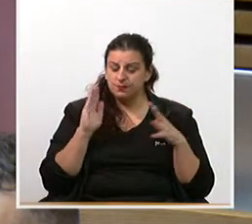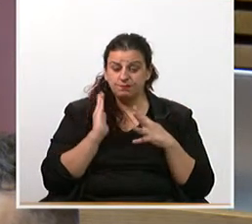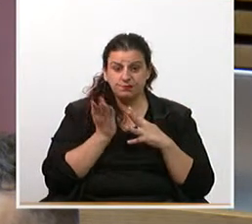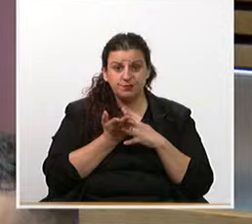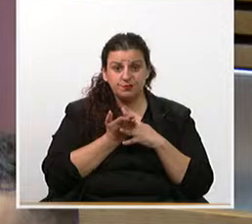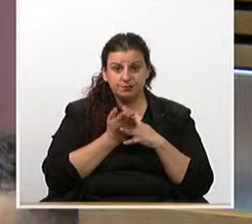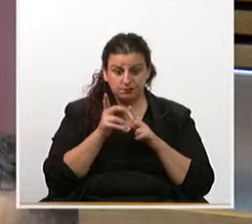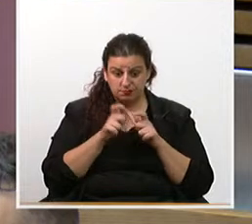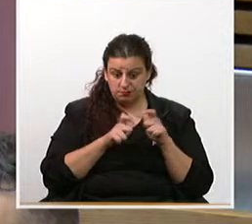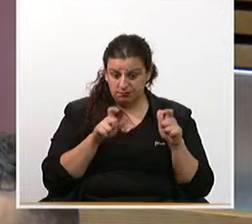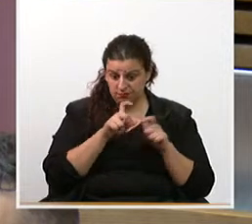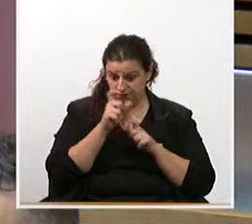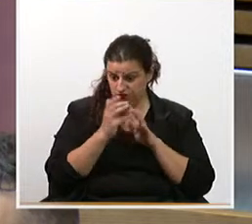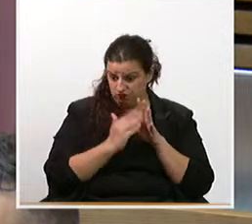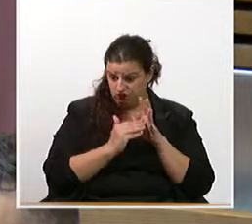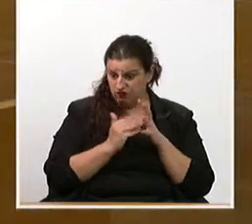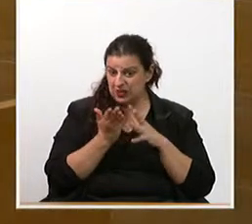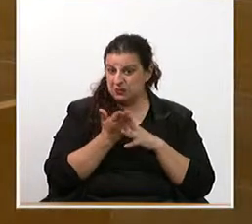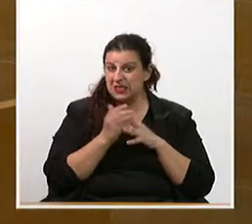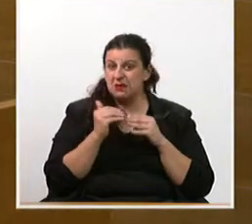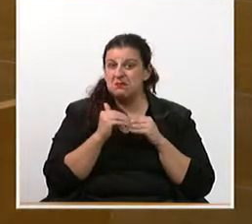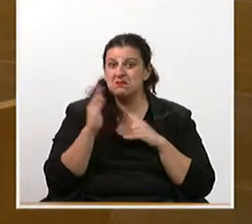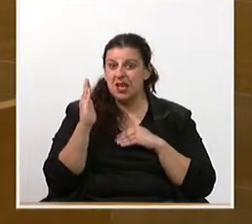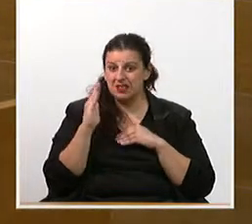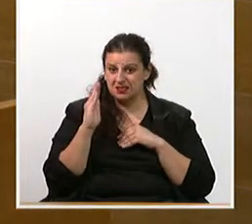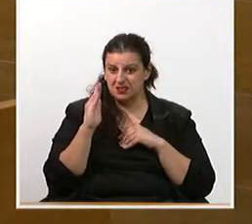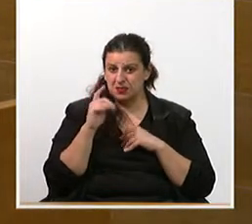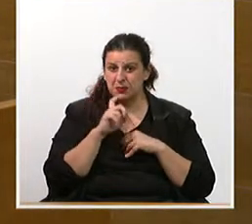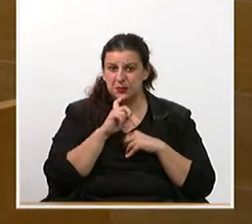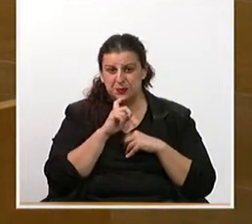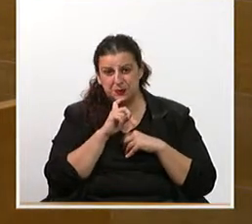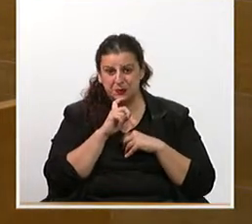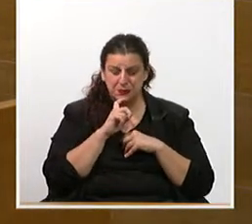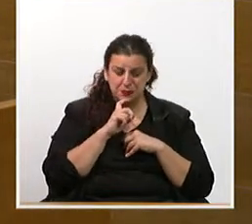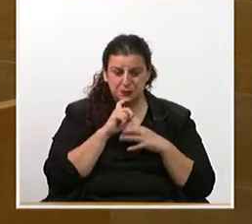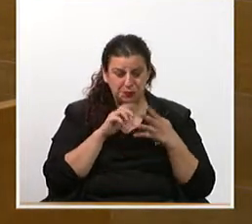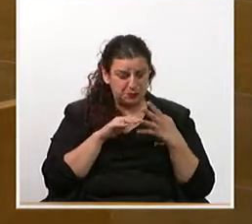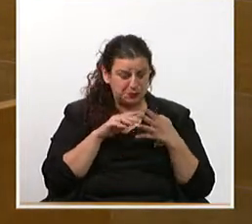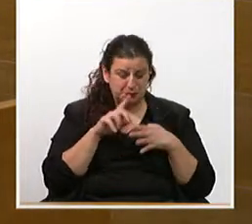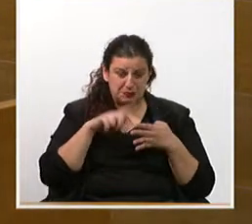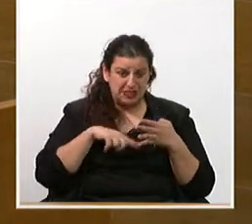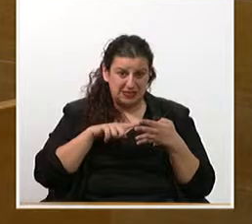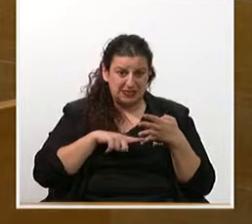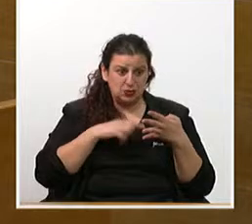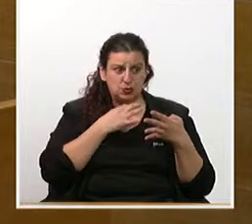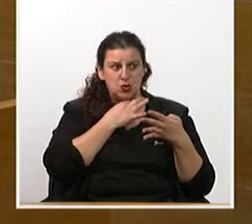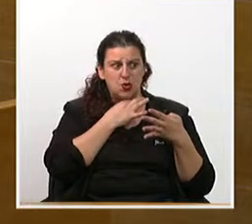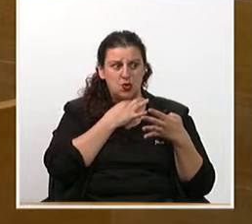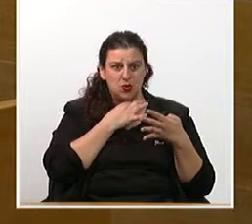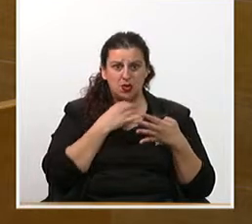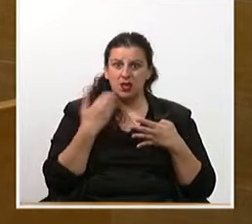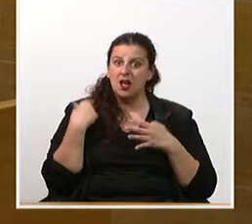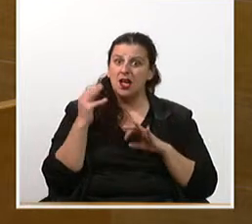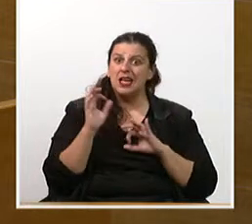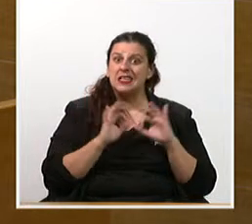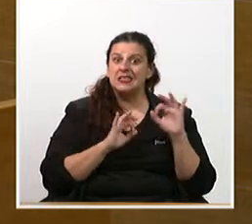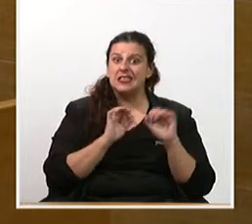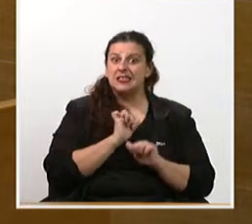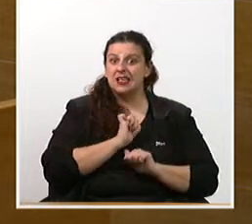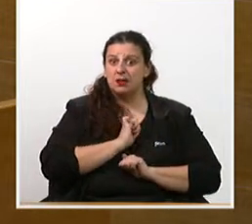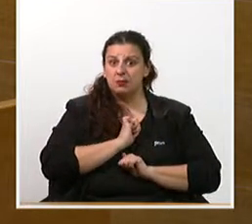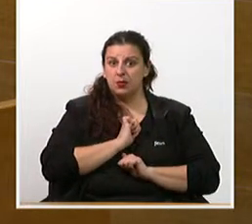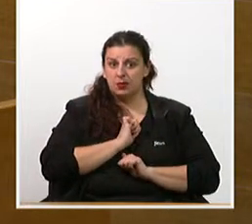la población de la comunidad valenciana en dificultad para llegar a fin de mes hace tan solo unos días conocíamos la tasa de pobreza de